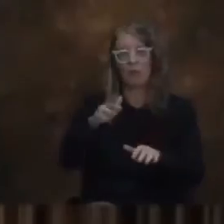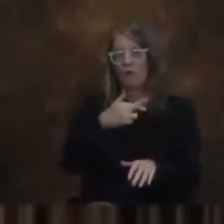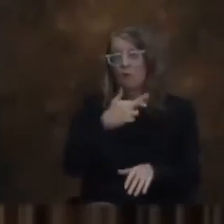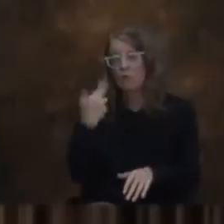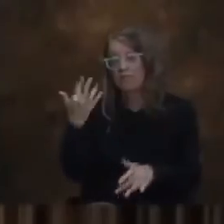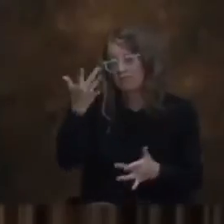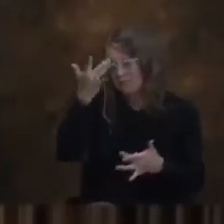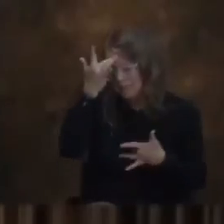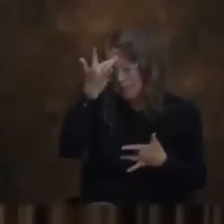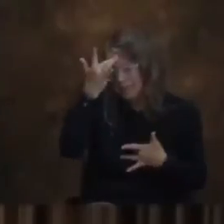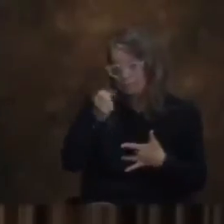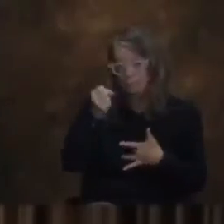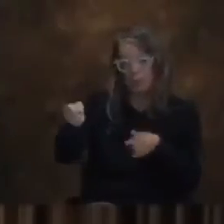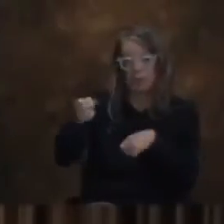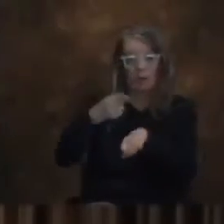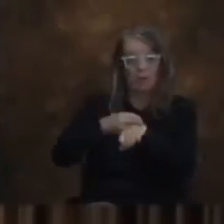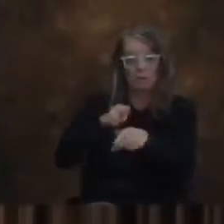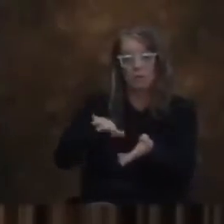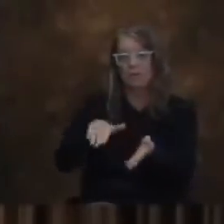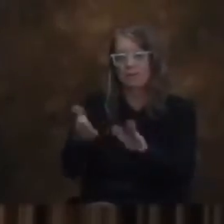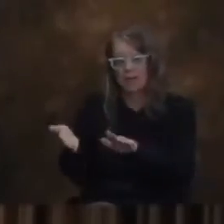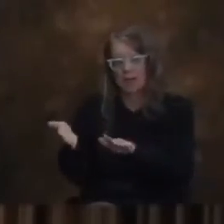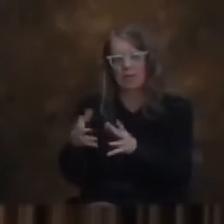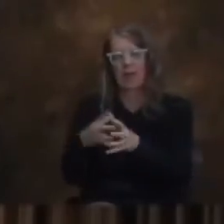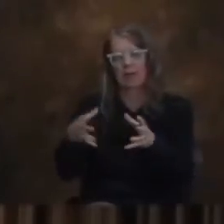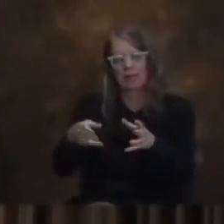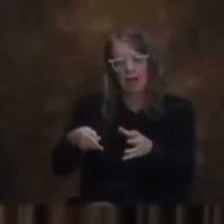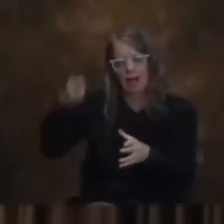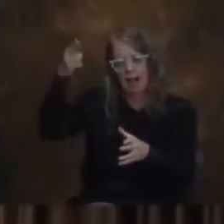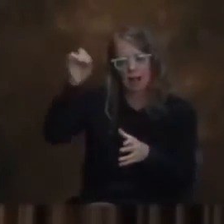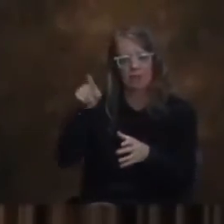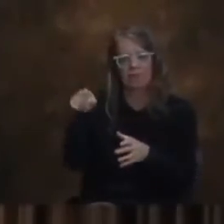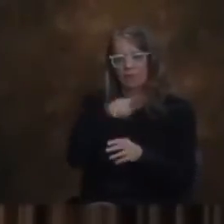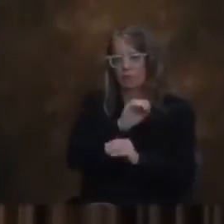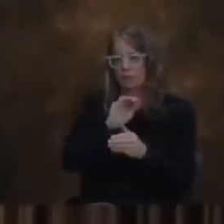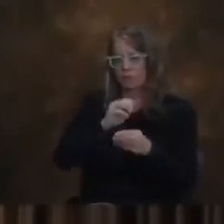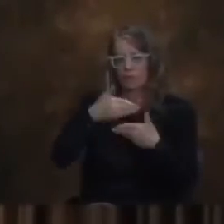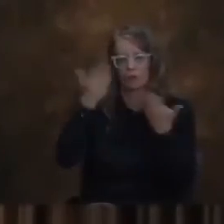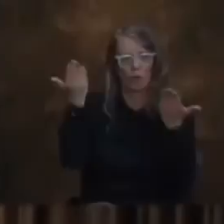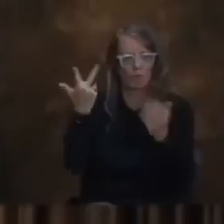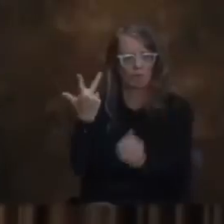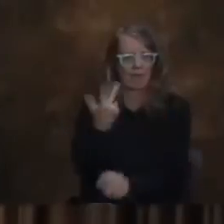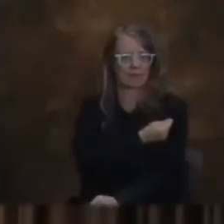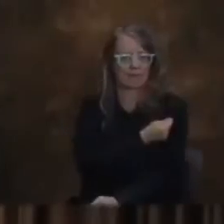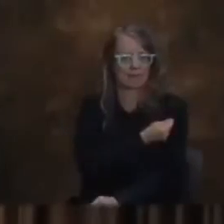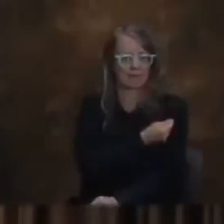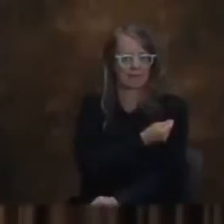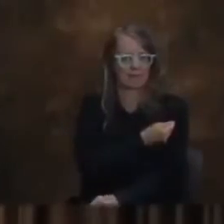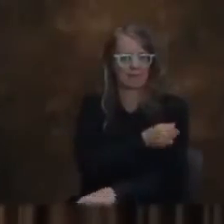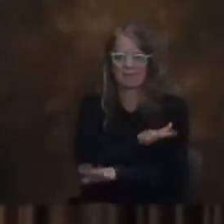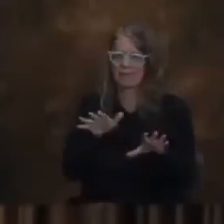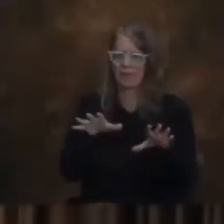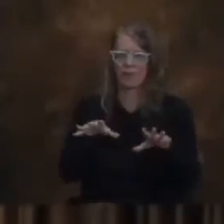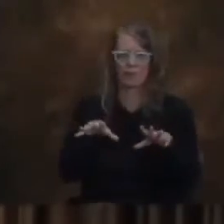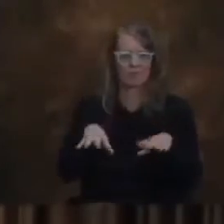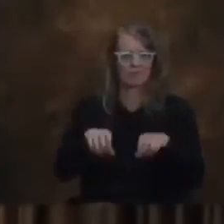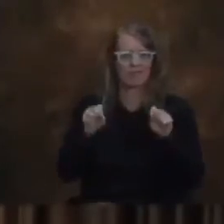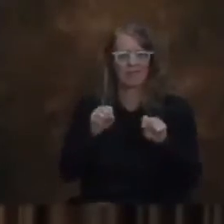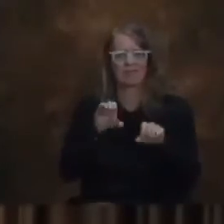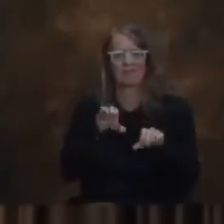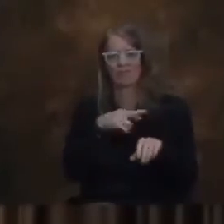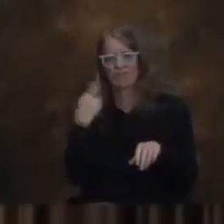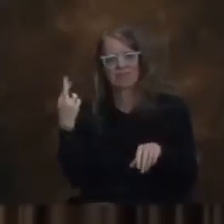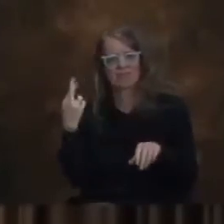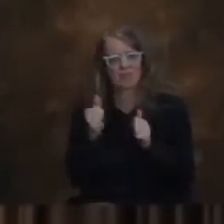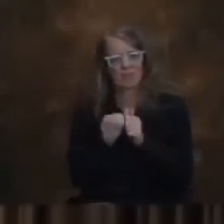hospitalización y muerte está mucho más alto si no tiene vacunación no tome este caso s